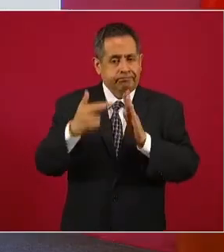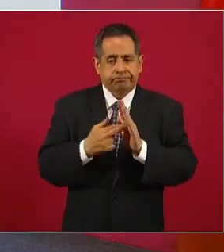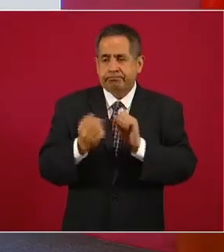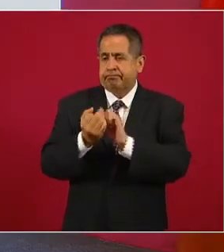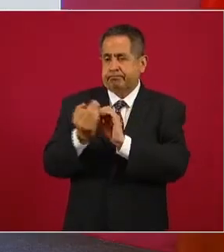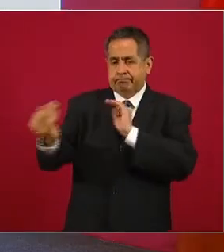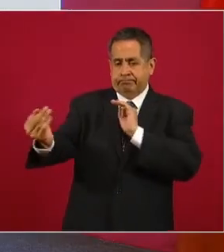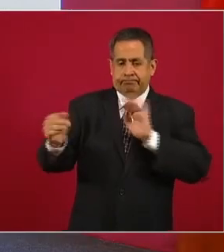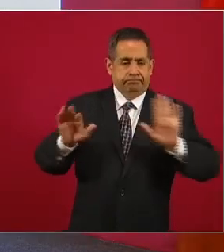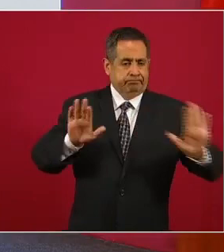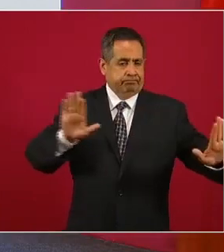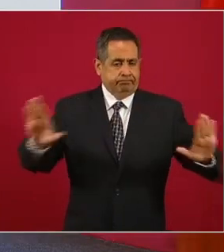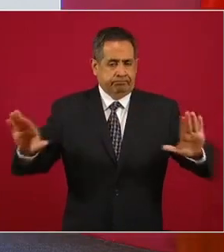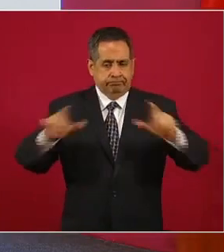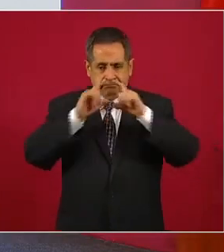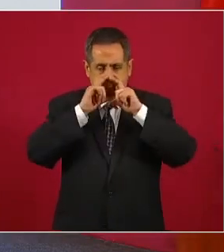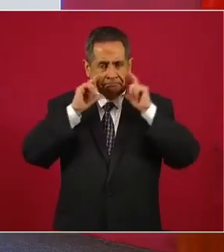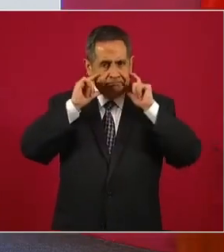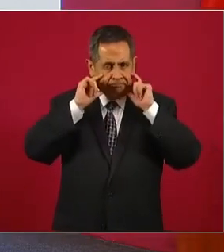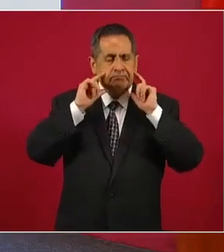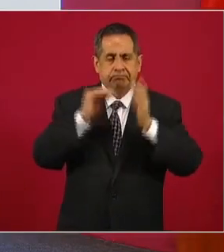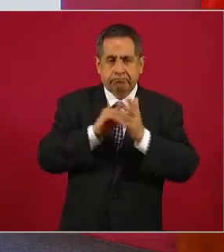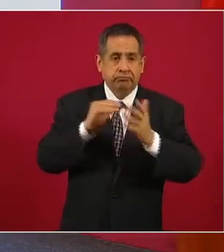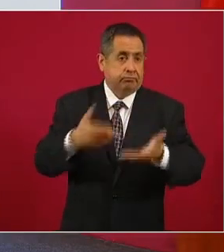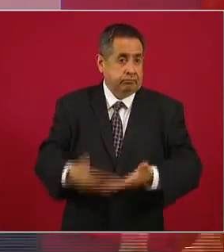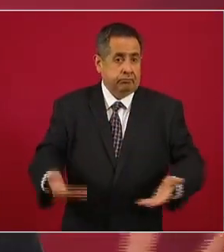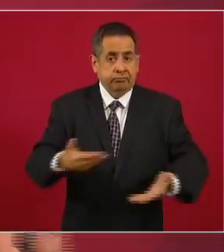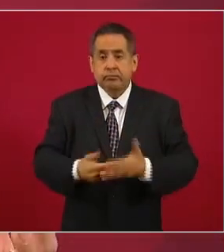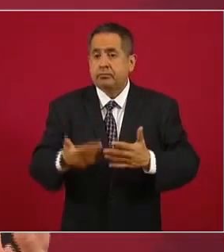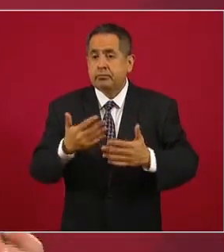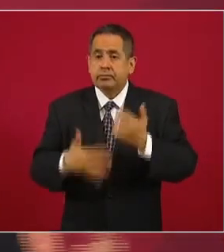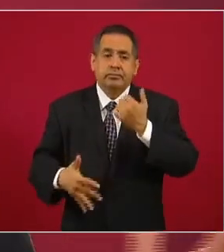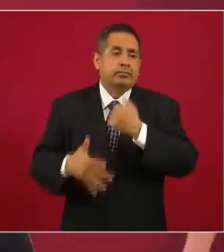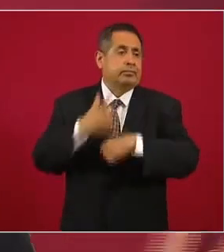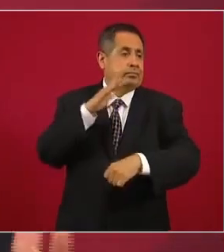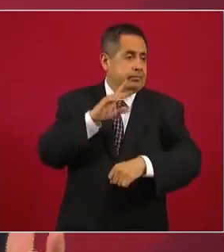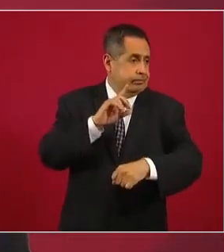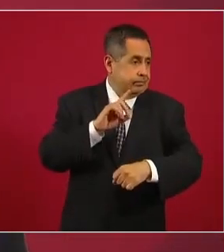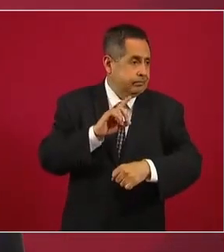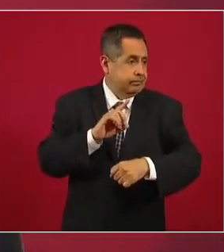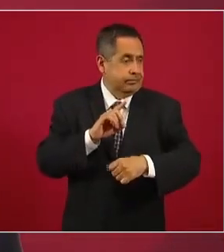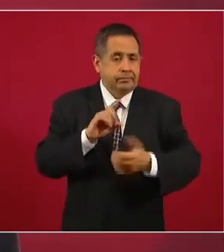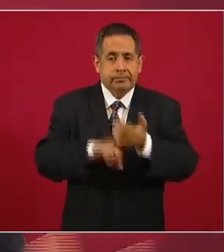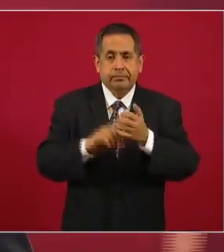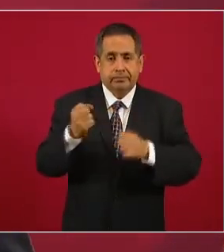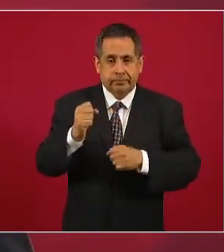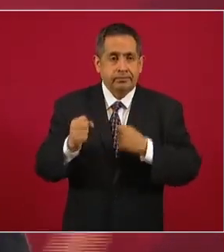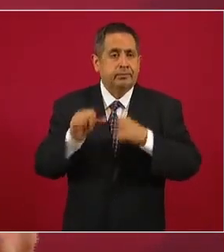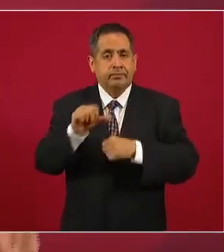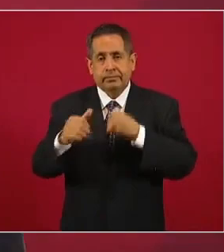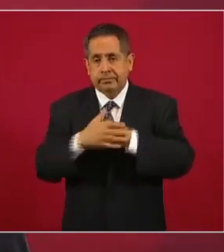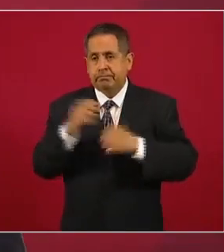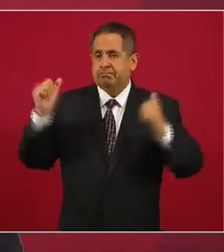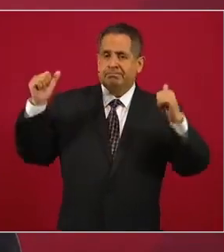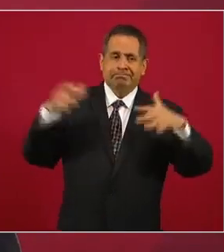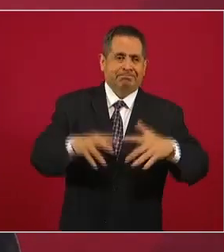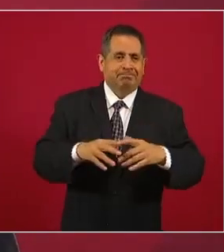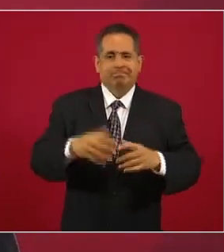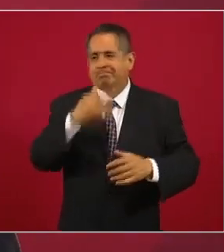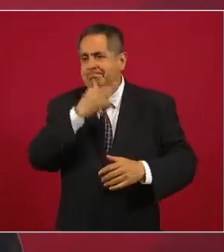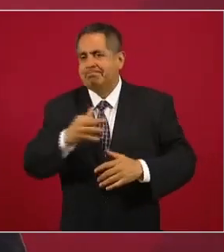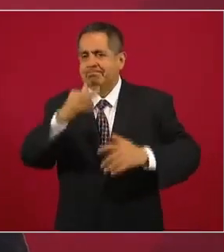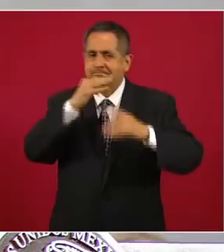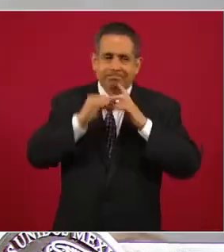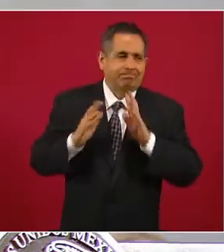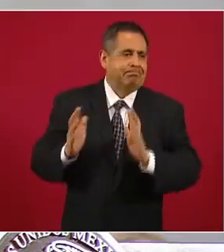particular hacemos un llamado ahora durante las fiestas patrias, no congregarse, no hacer reuniones familiares, desde luego no hacer fiestas